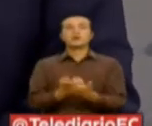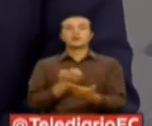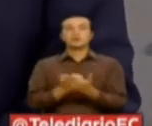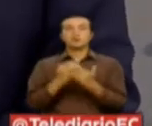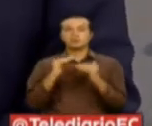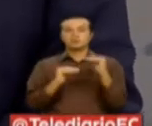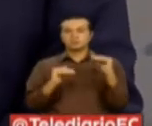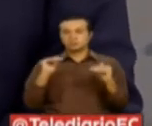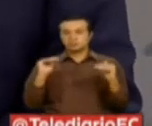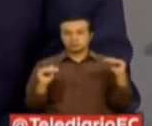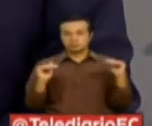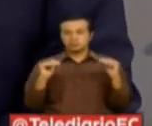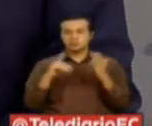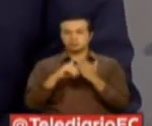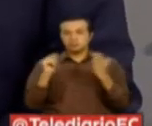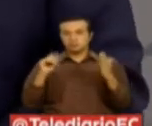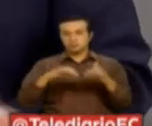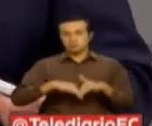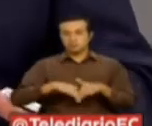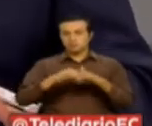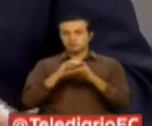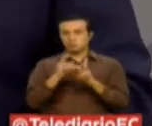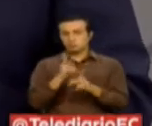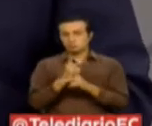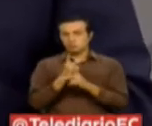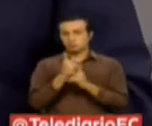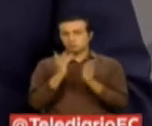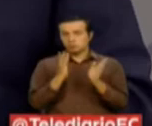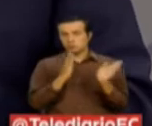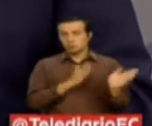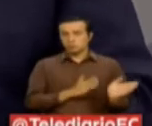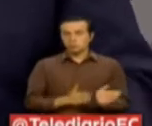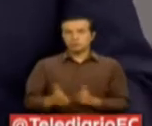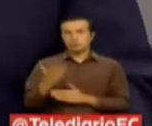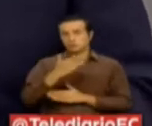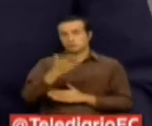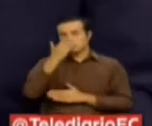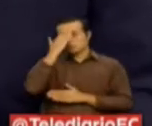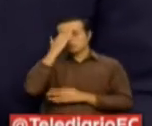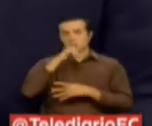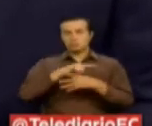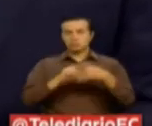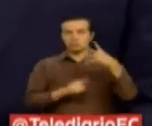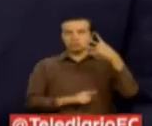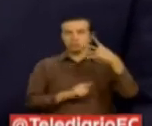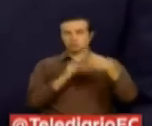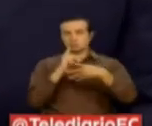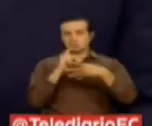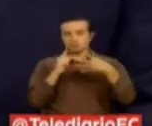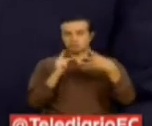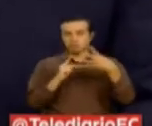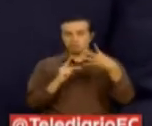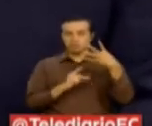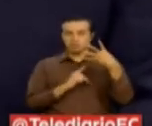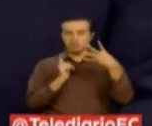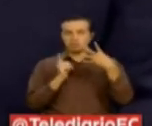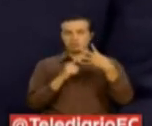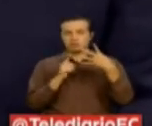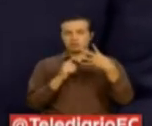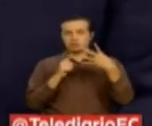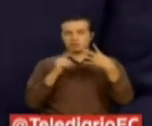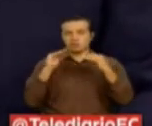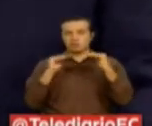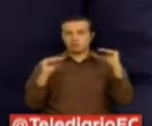estabilización fiscal y reactivación productiva organizado como sabemos en cuatro ejes el tercer eje es el